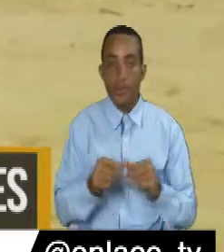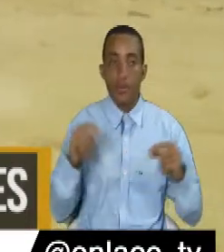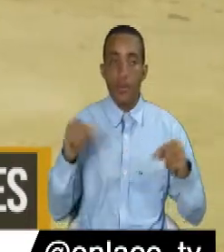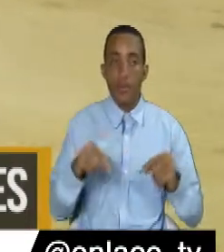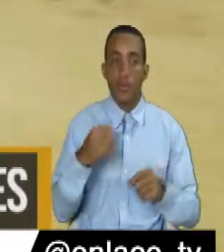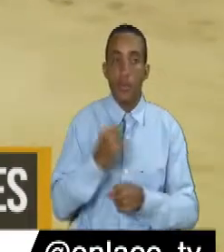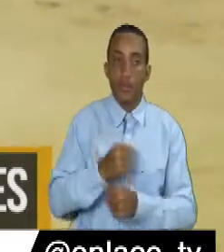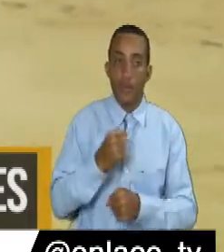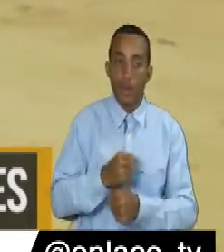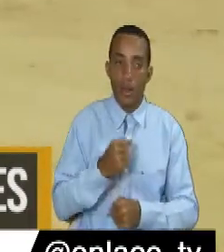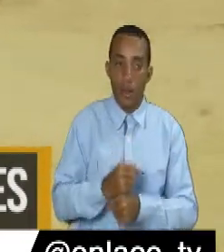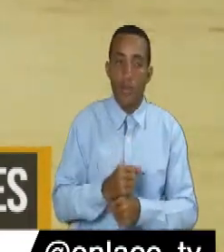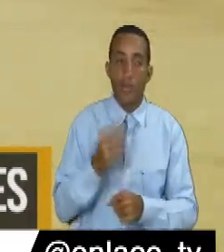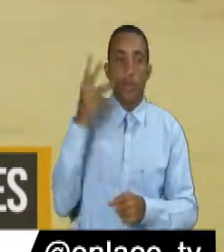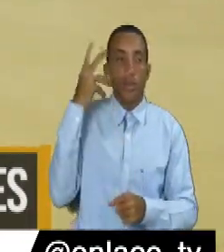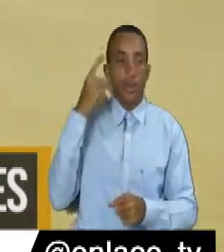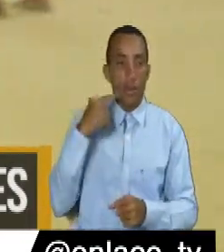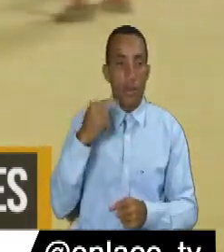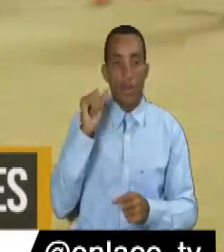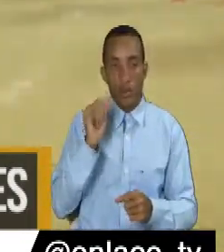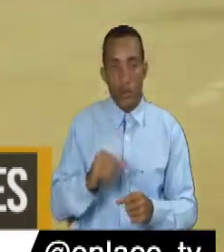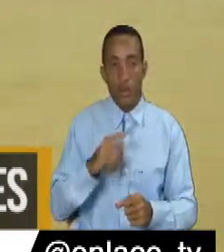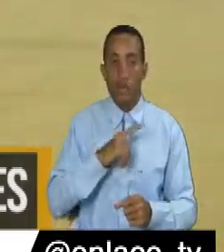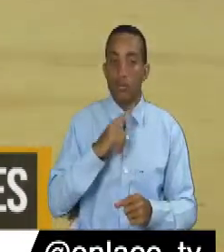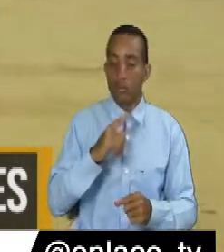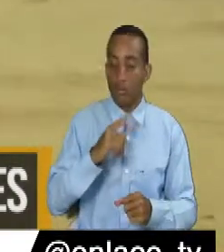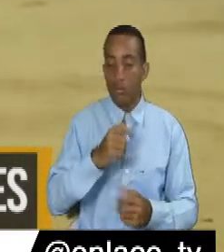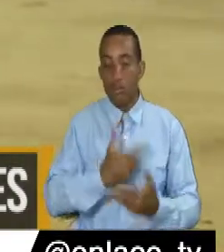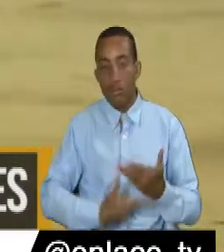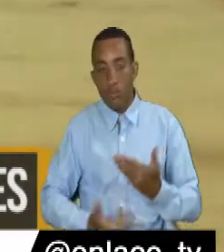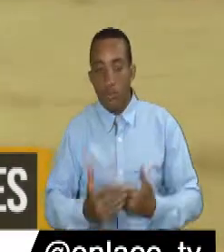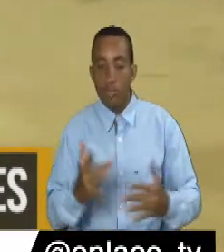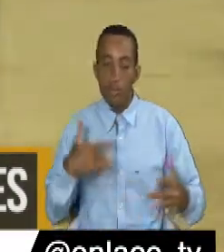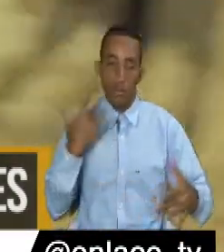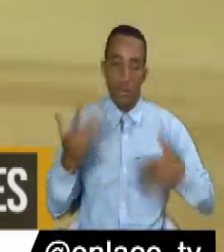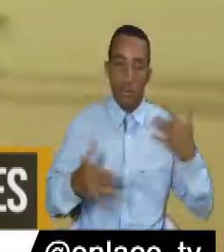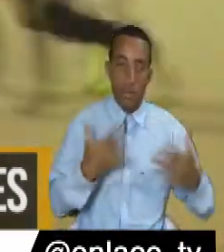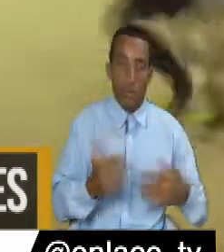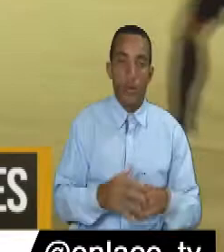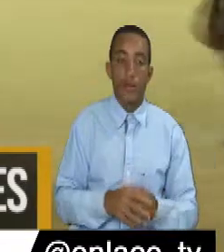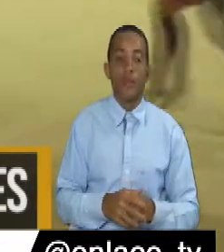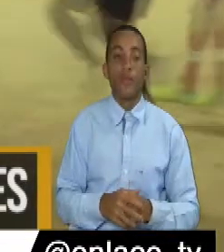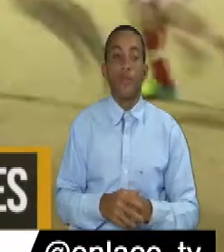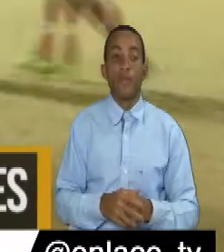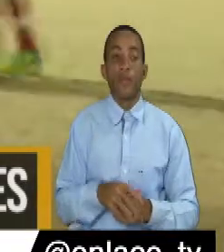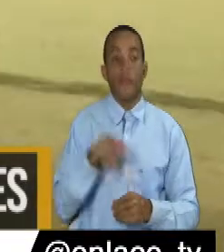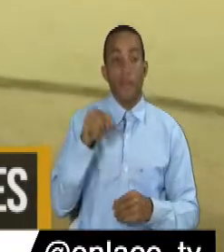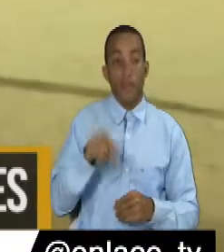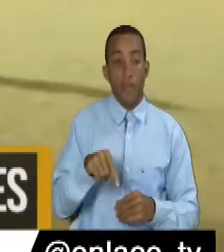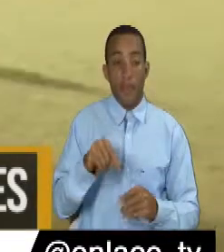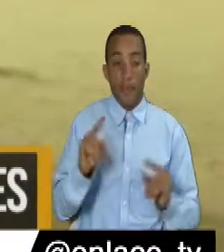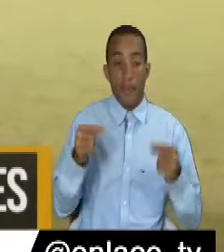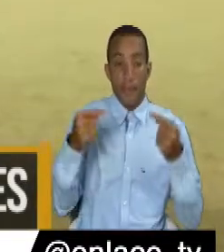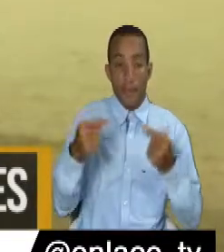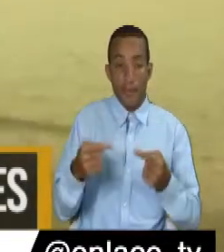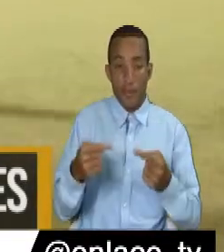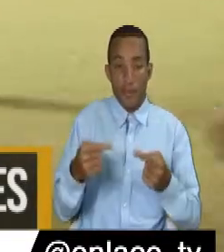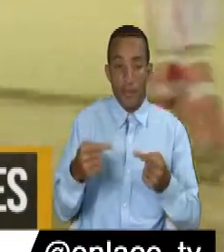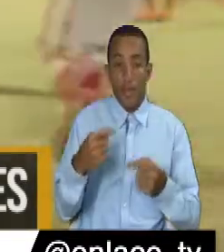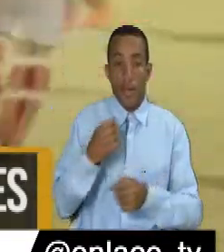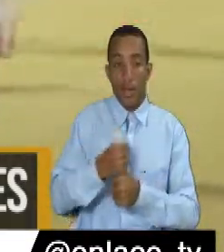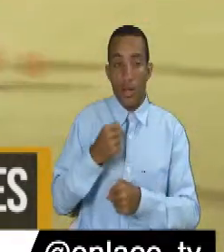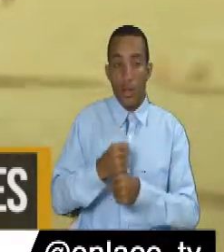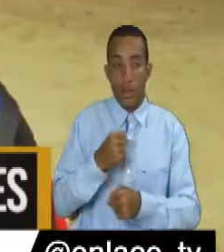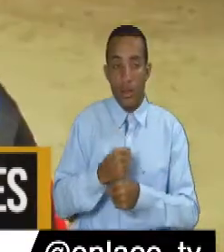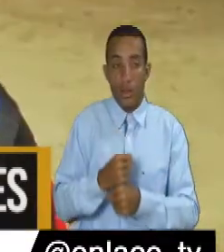trabajando pues todo el día siempre tiene derecho a divertirse un rato y hacer deporte. El torneo a pesar de que pues digamos así somos trabajadores,